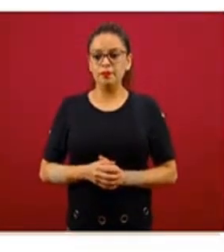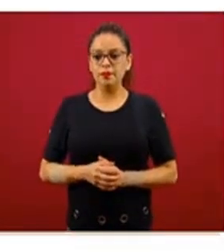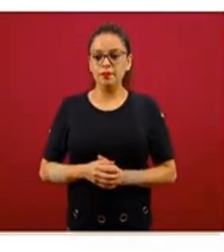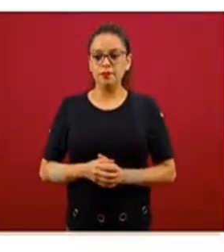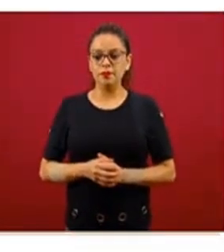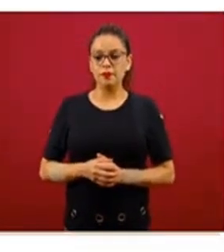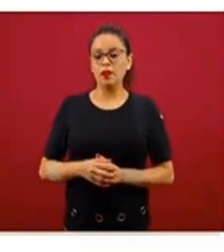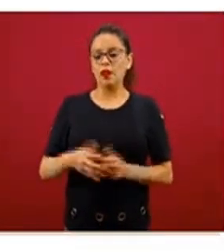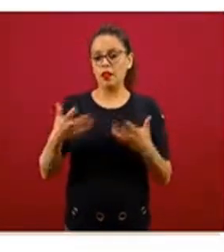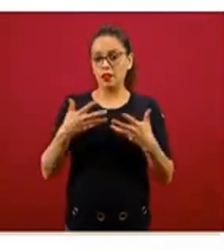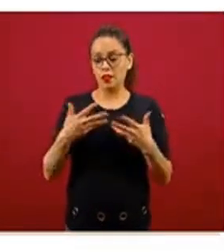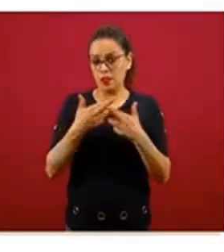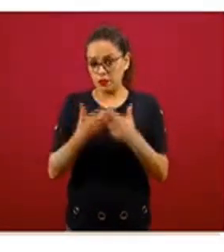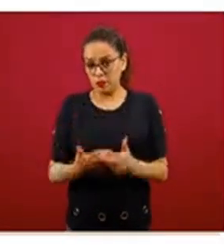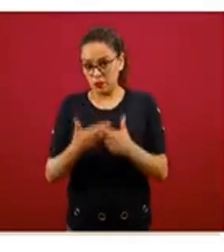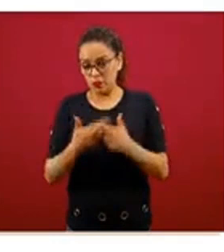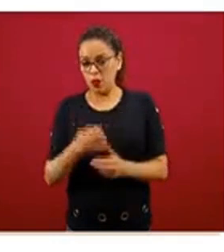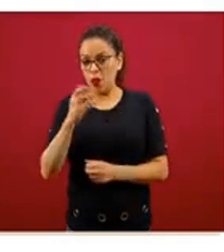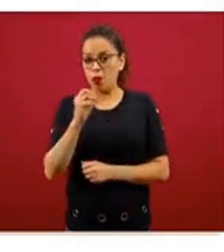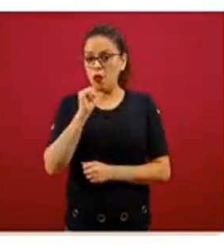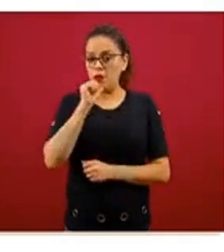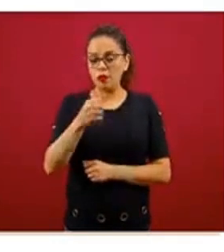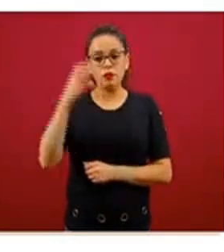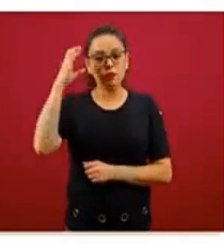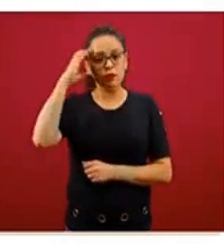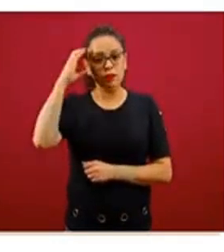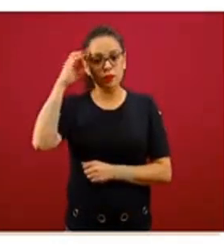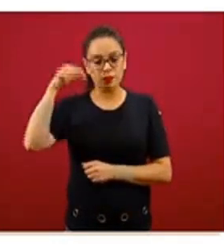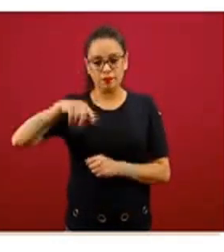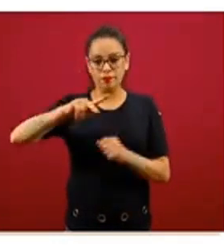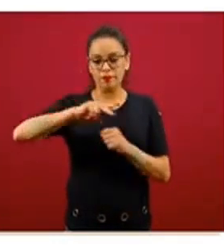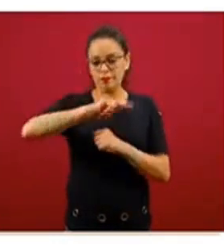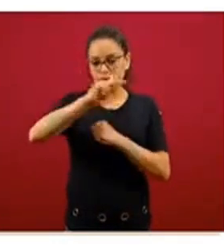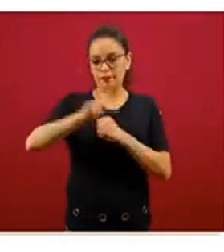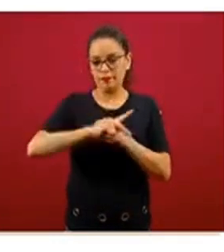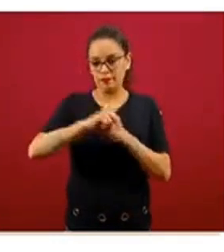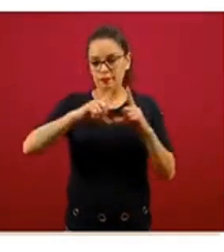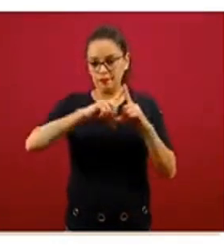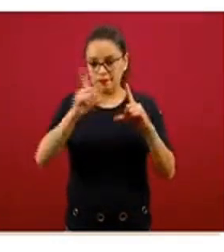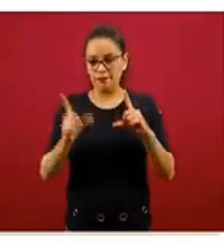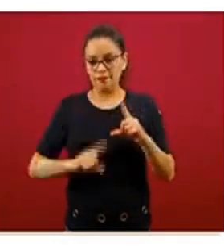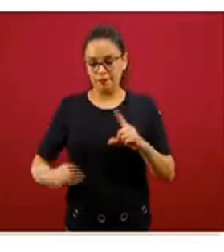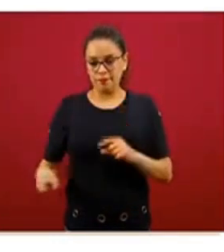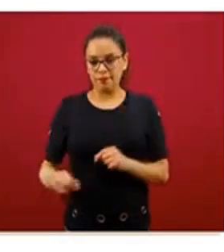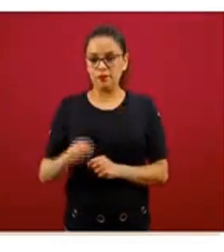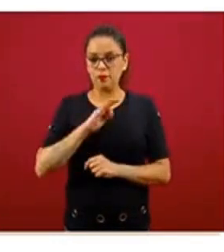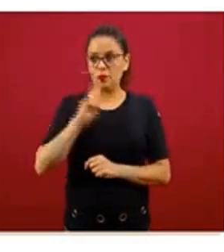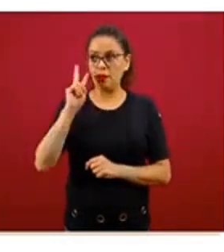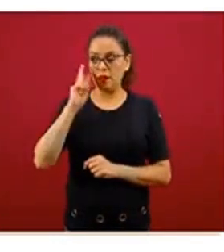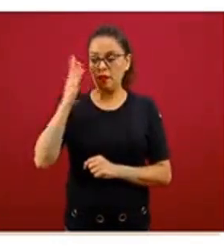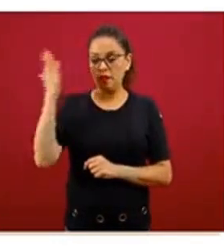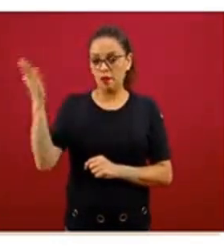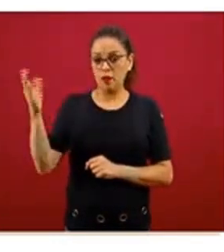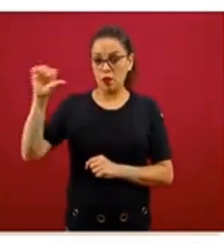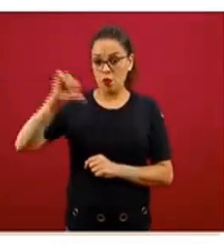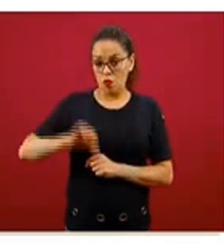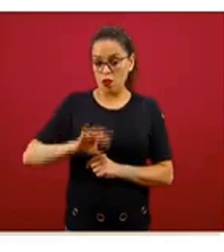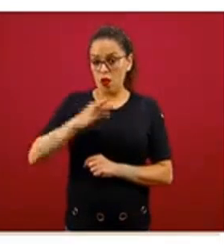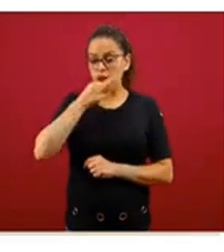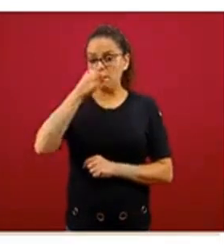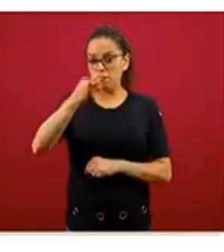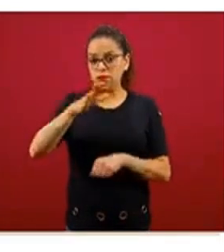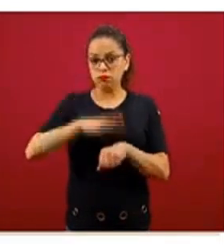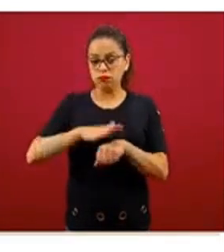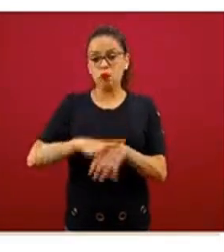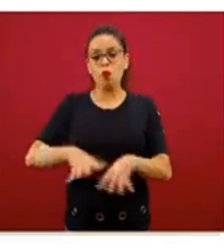de disponibilidad de camas en el país. Aquí en el mapa podemos ver las unidades que el día de hoy reportaron su